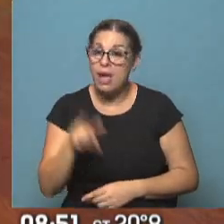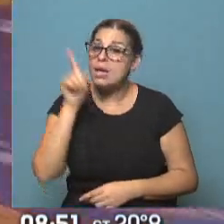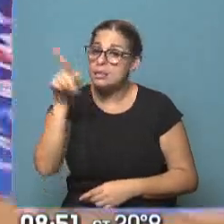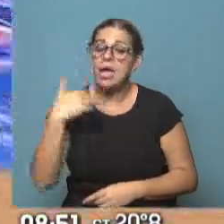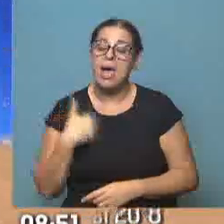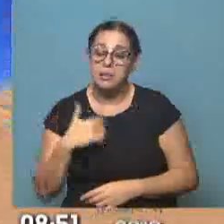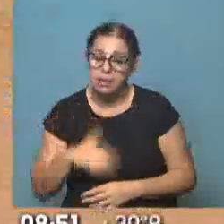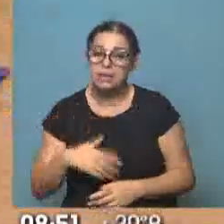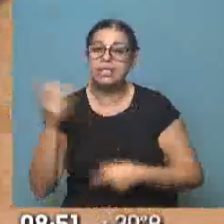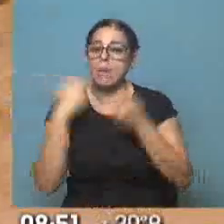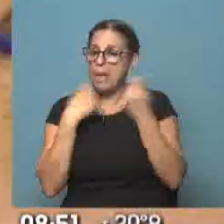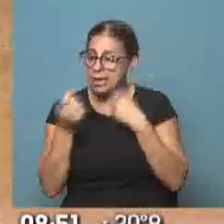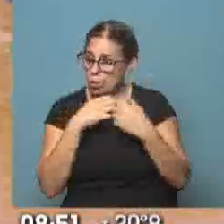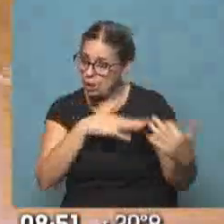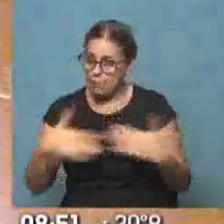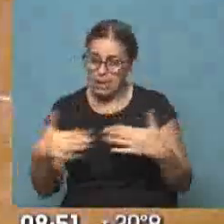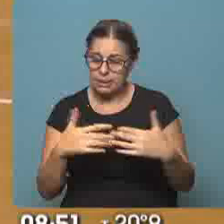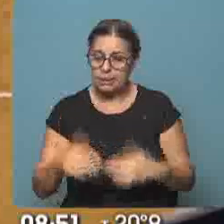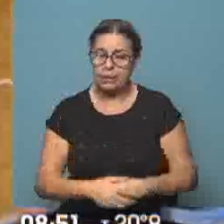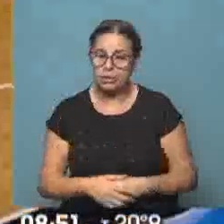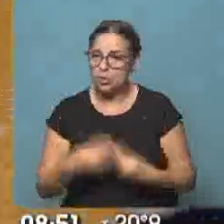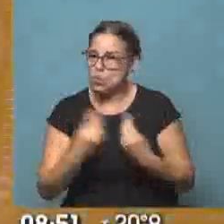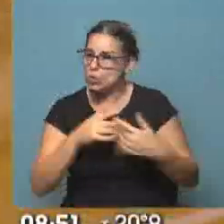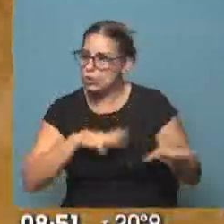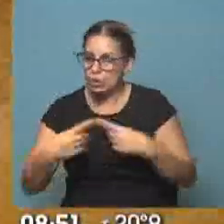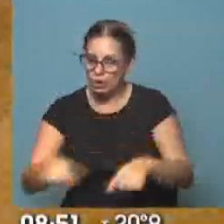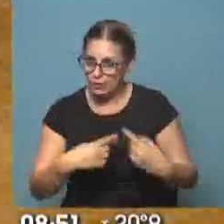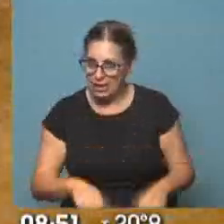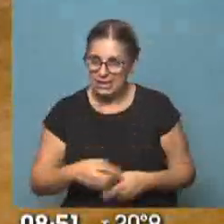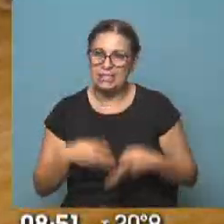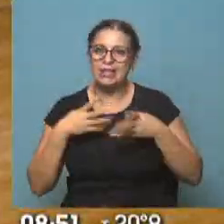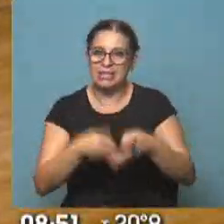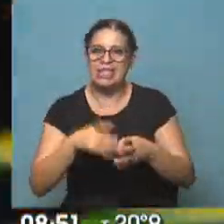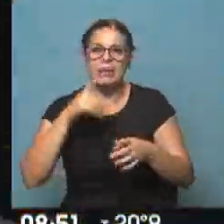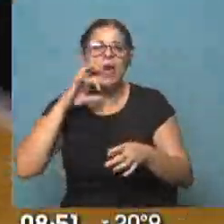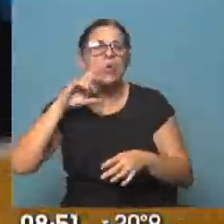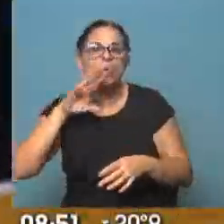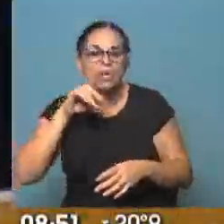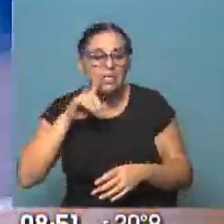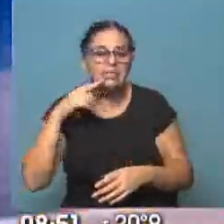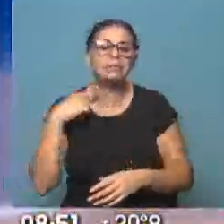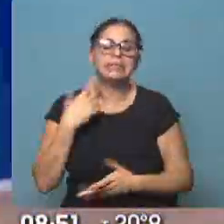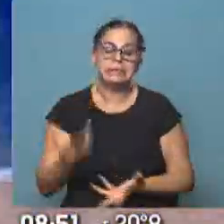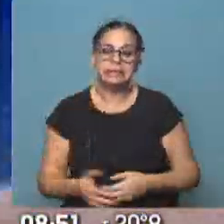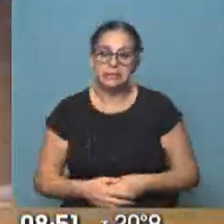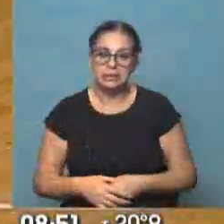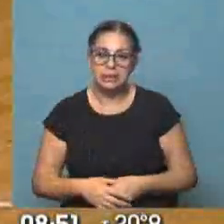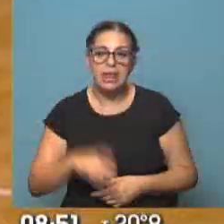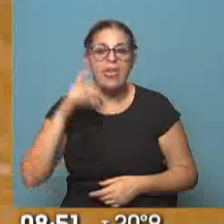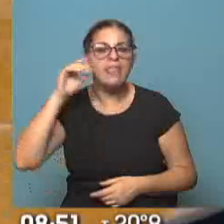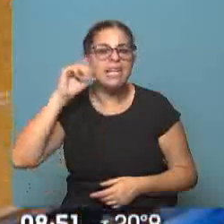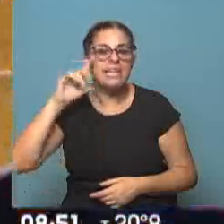Argentina, Paraguay, un partido que ocurrió de todo. Contraataque de Baulet, volcada, en este caso, de Marcos de